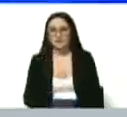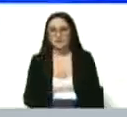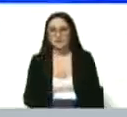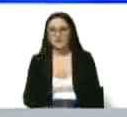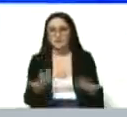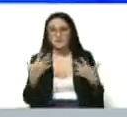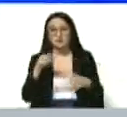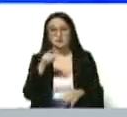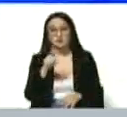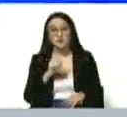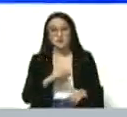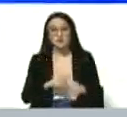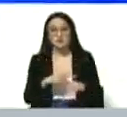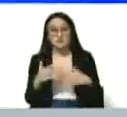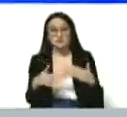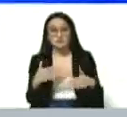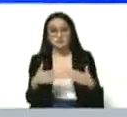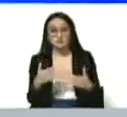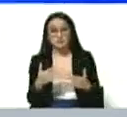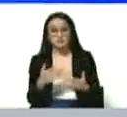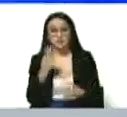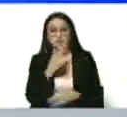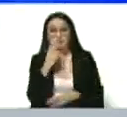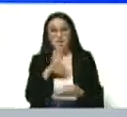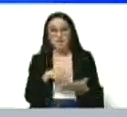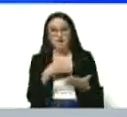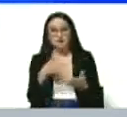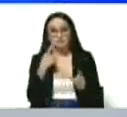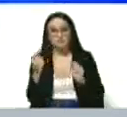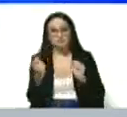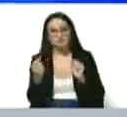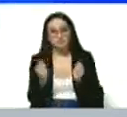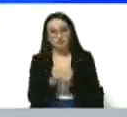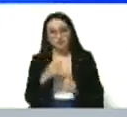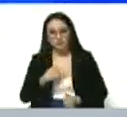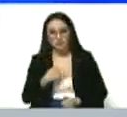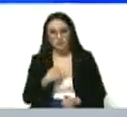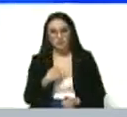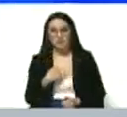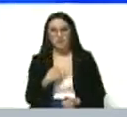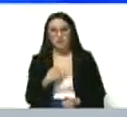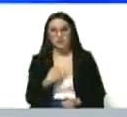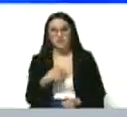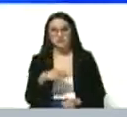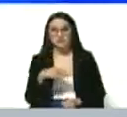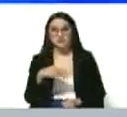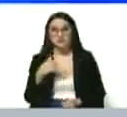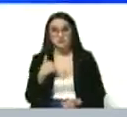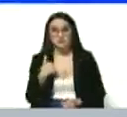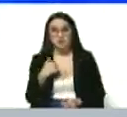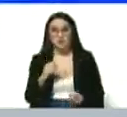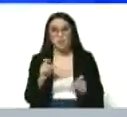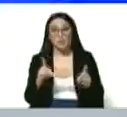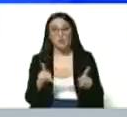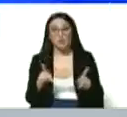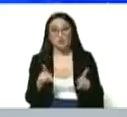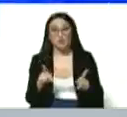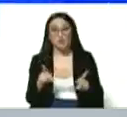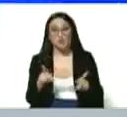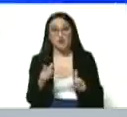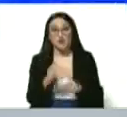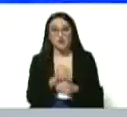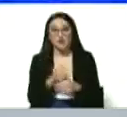usted tomó tiempo de su ocupada agenda para conversar conmigo, yo tuve la oportunidad de